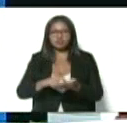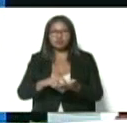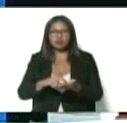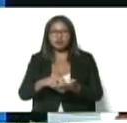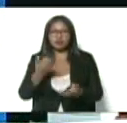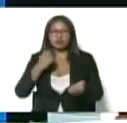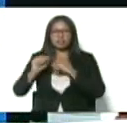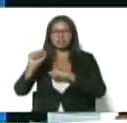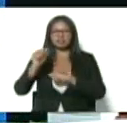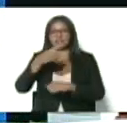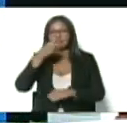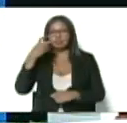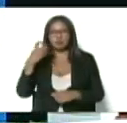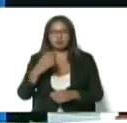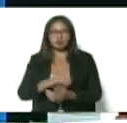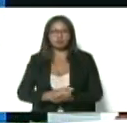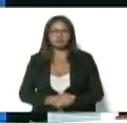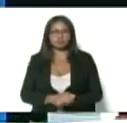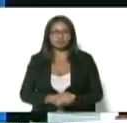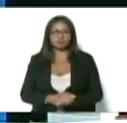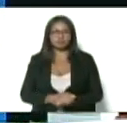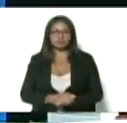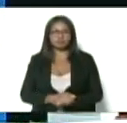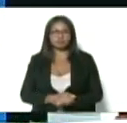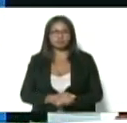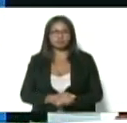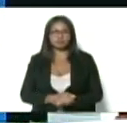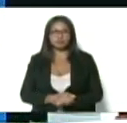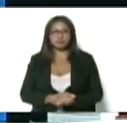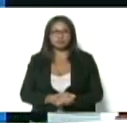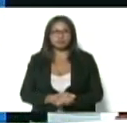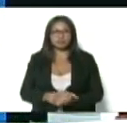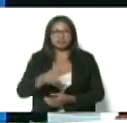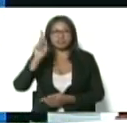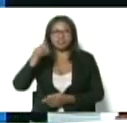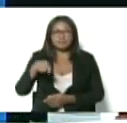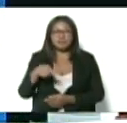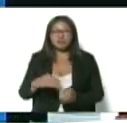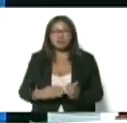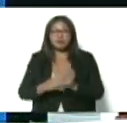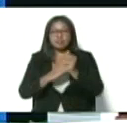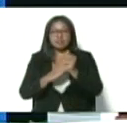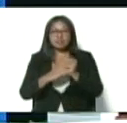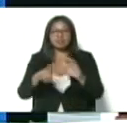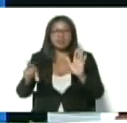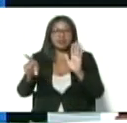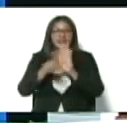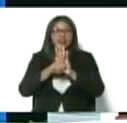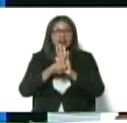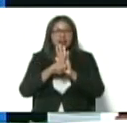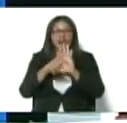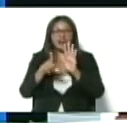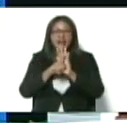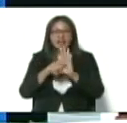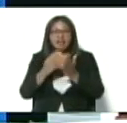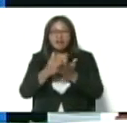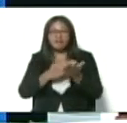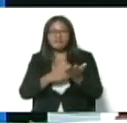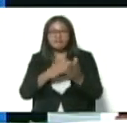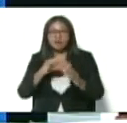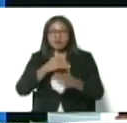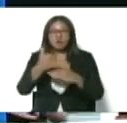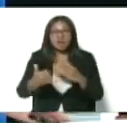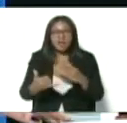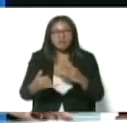antidroga y además de eso mi comandante ya la ley el anteproyecto de